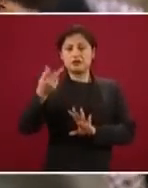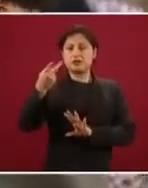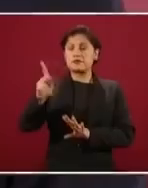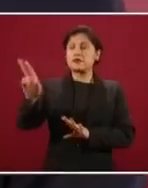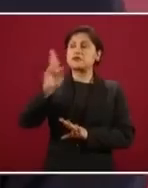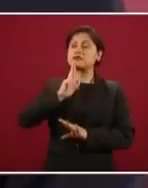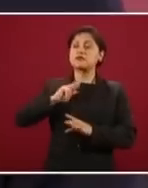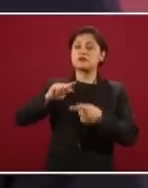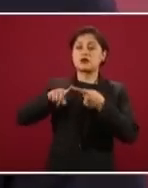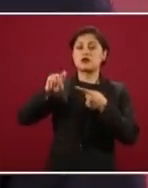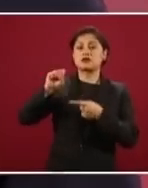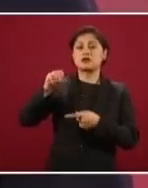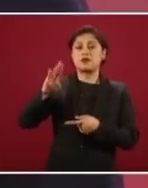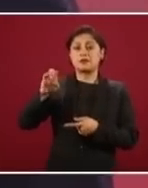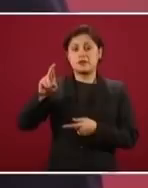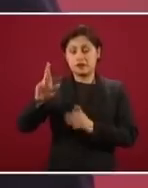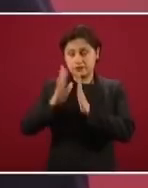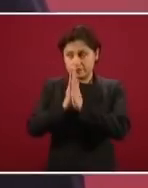favor